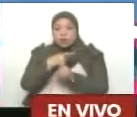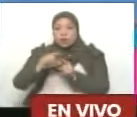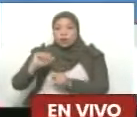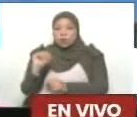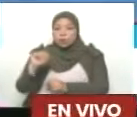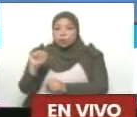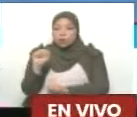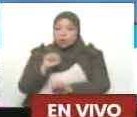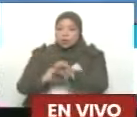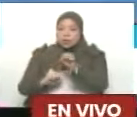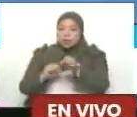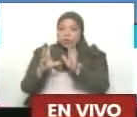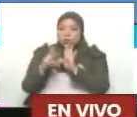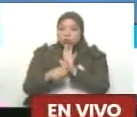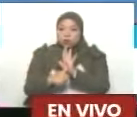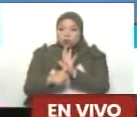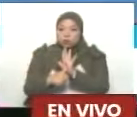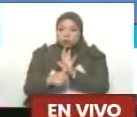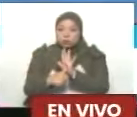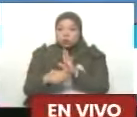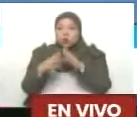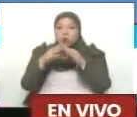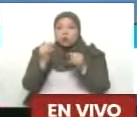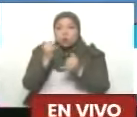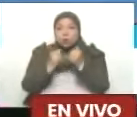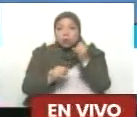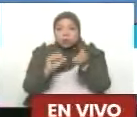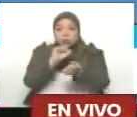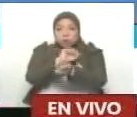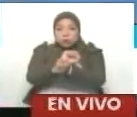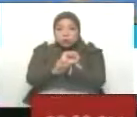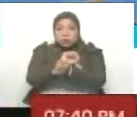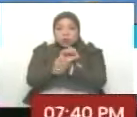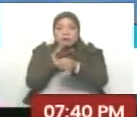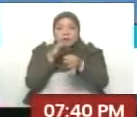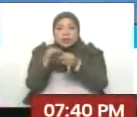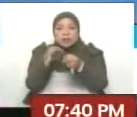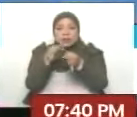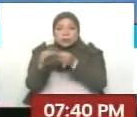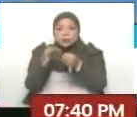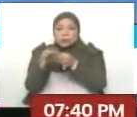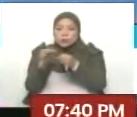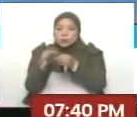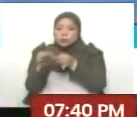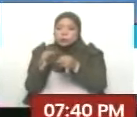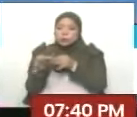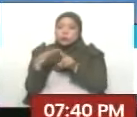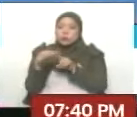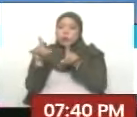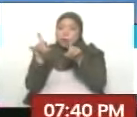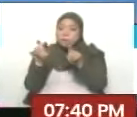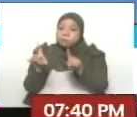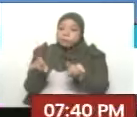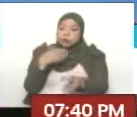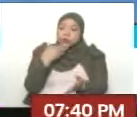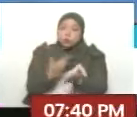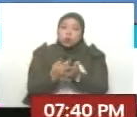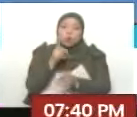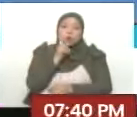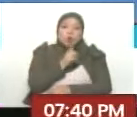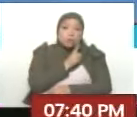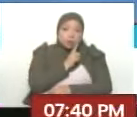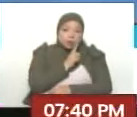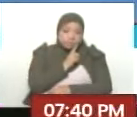Nacional Anticorrupción, todos los últimos capturados han develado la trama, pruebas, nombres.